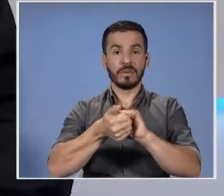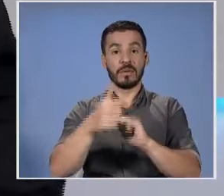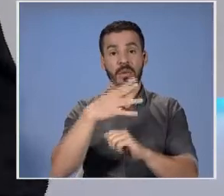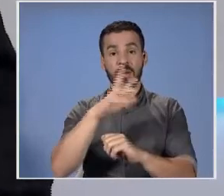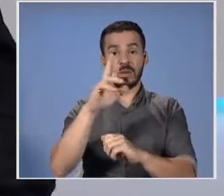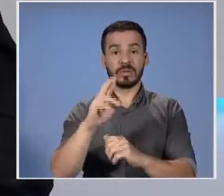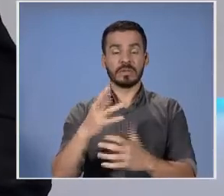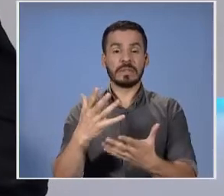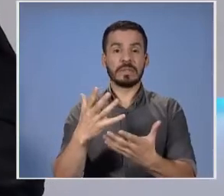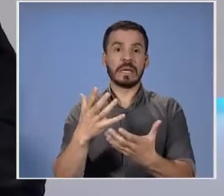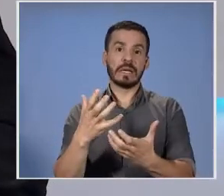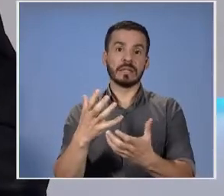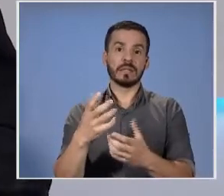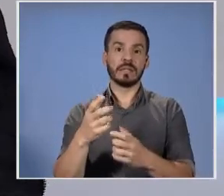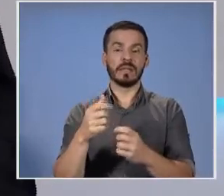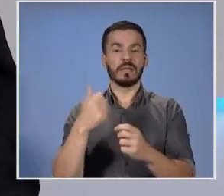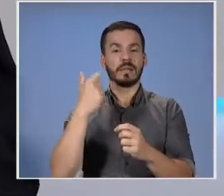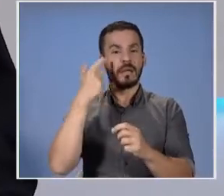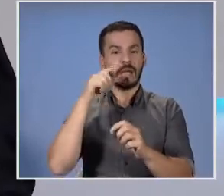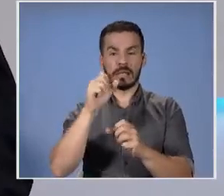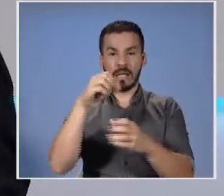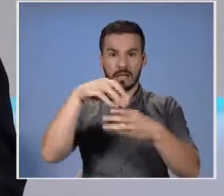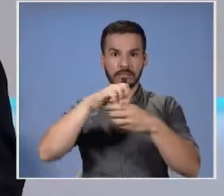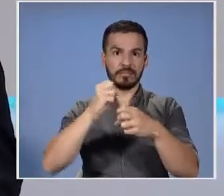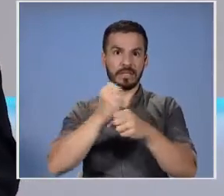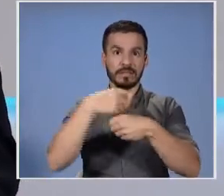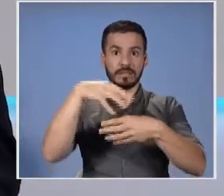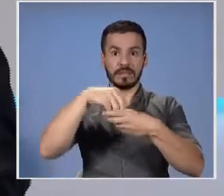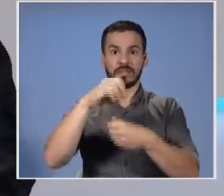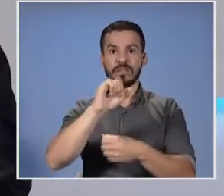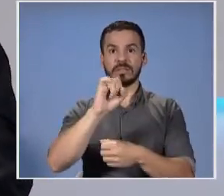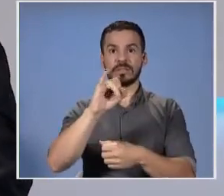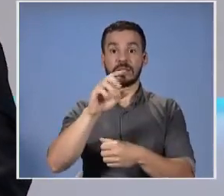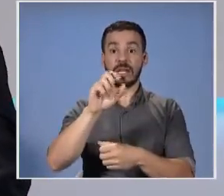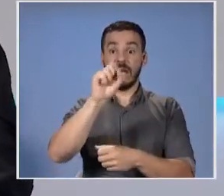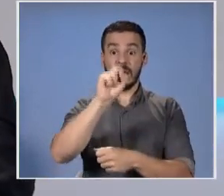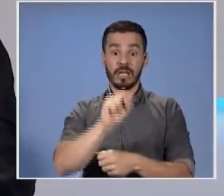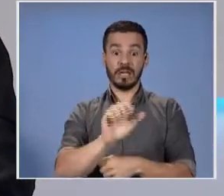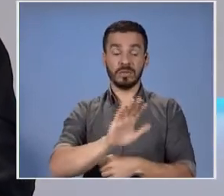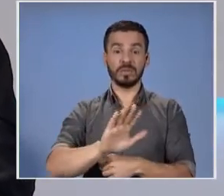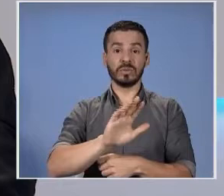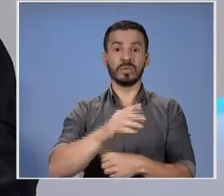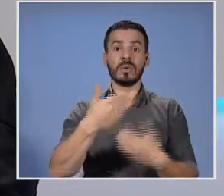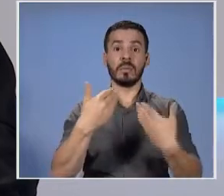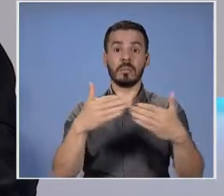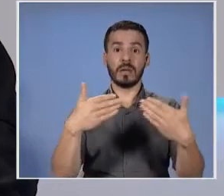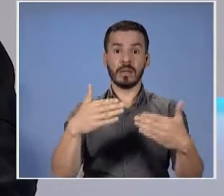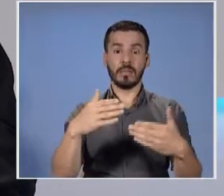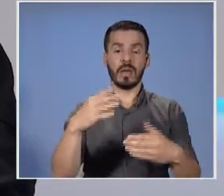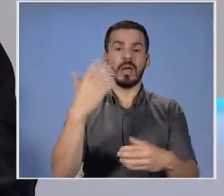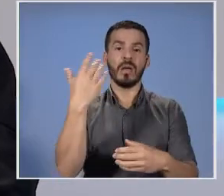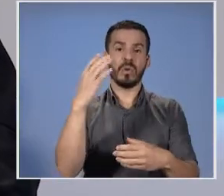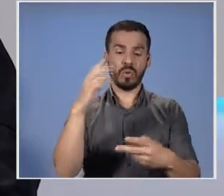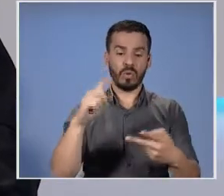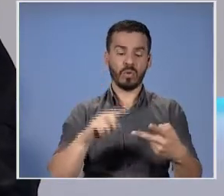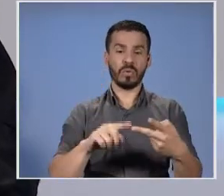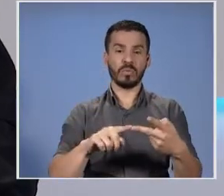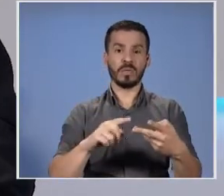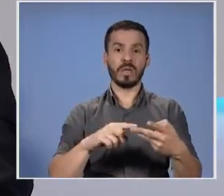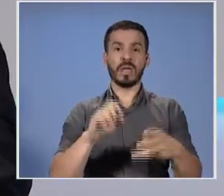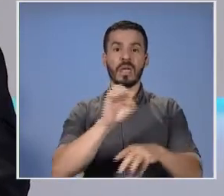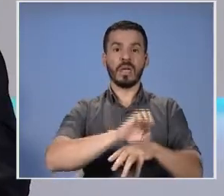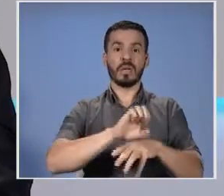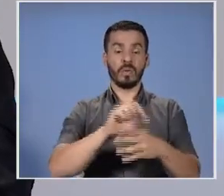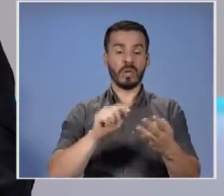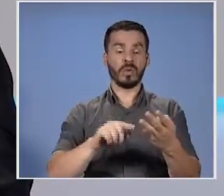Rica ha querido impulsar en el seno del SICA. Y viendo hacia el sur, tiene Panamá, tiene Colombia, tiene Ecuador y tiene